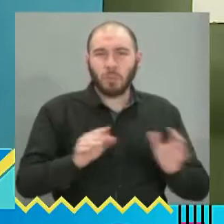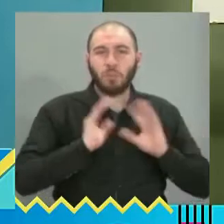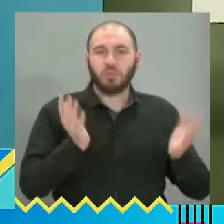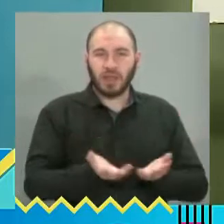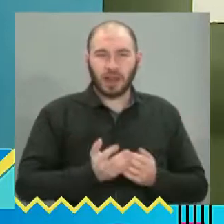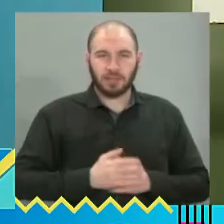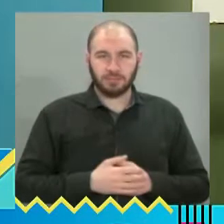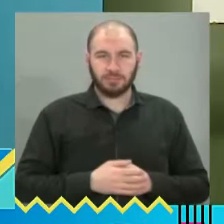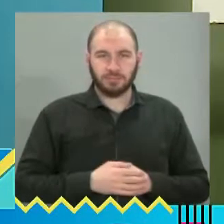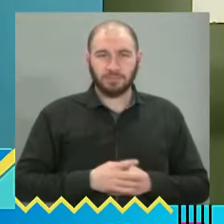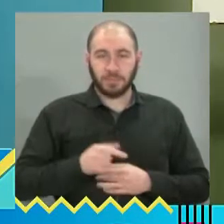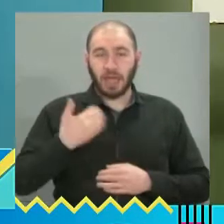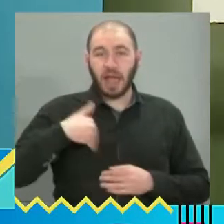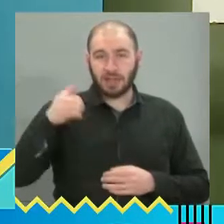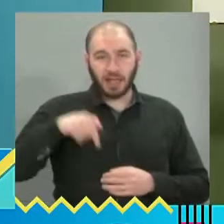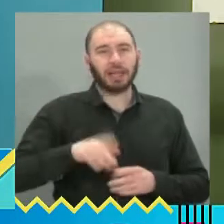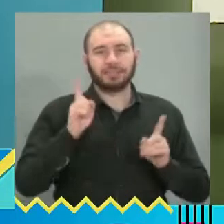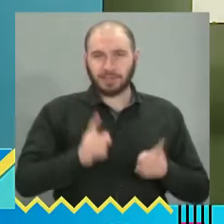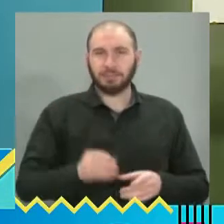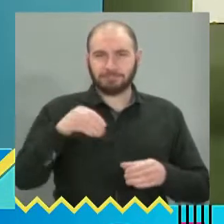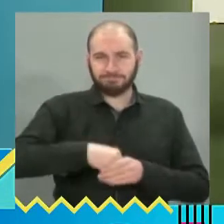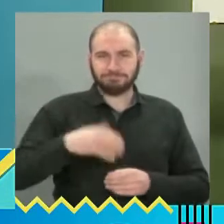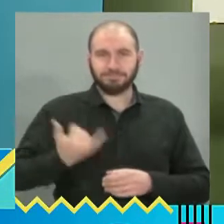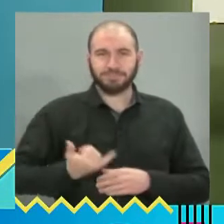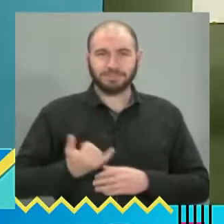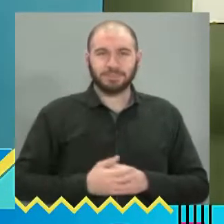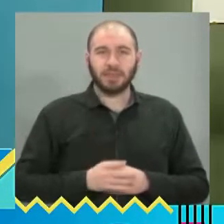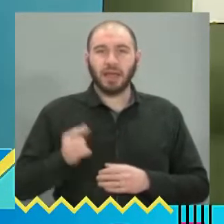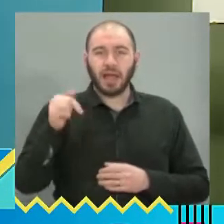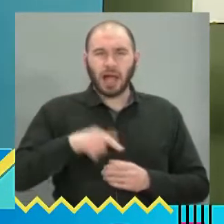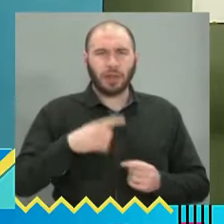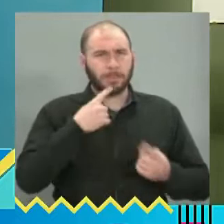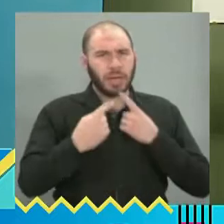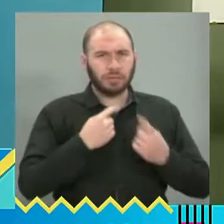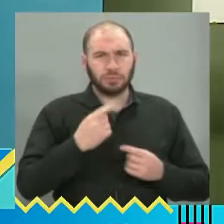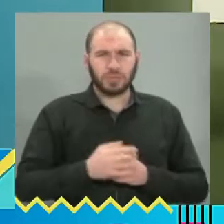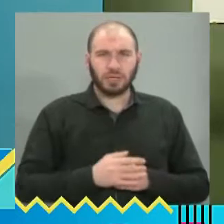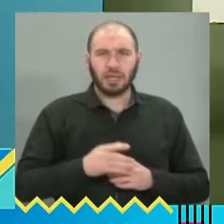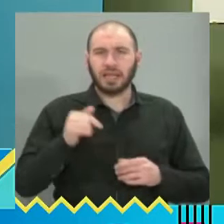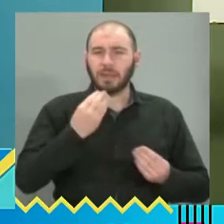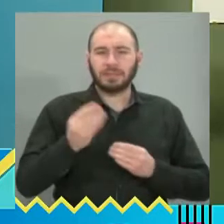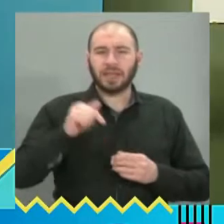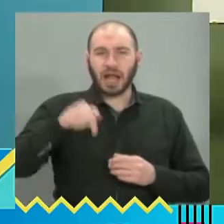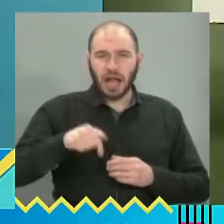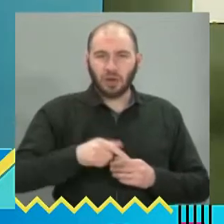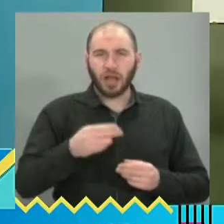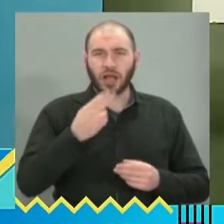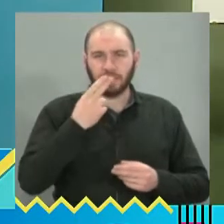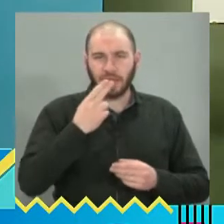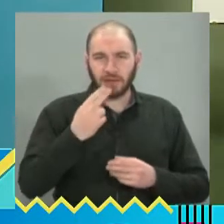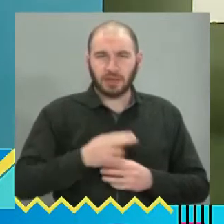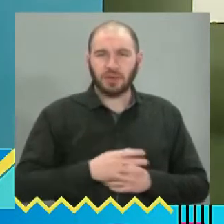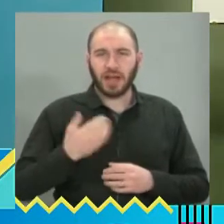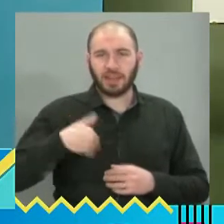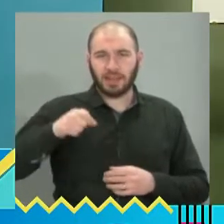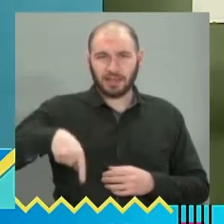mundial. Obviamente nuestro país no está exento de esta problemática y nos vamos a preguntar cuál es la realidad hoy, ¿sí? Del consumo de tabaco